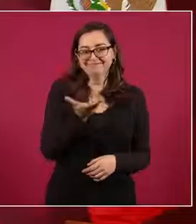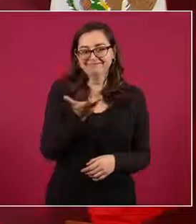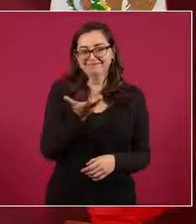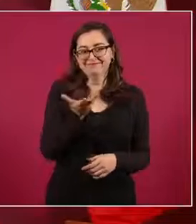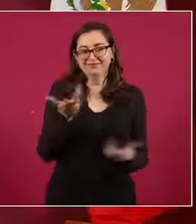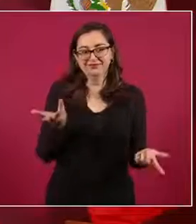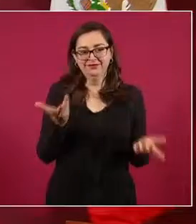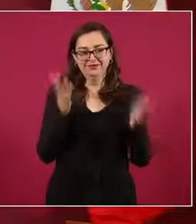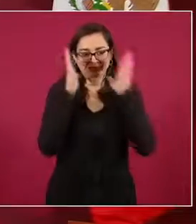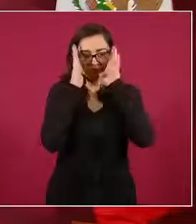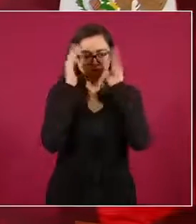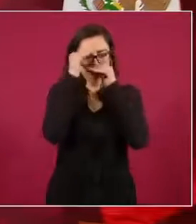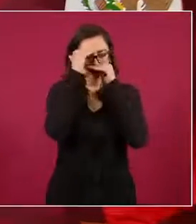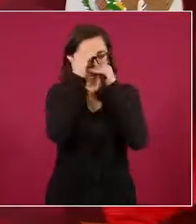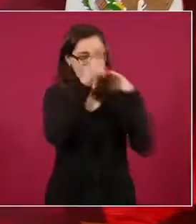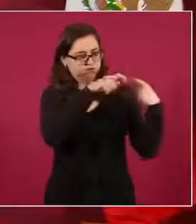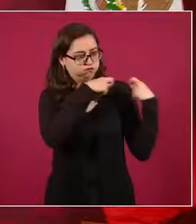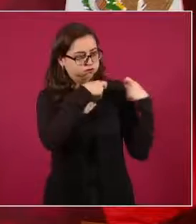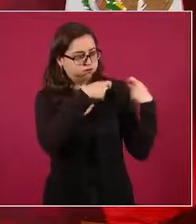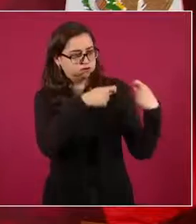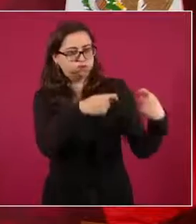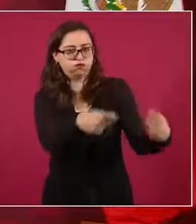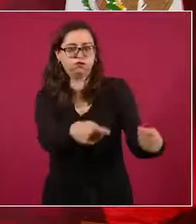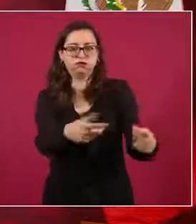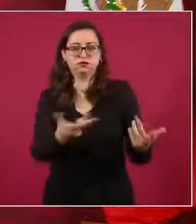del conservadurismo del siglo XIX.